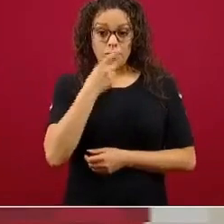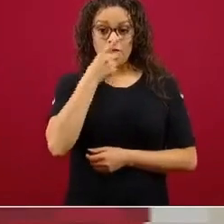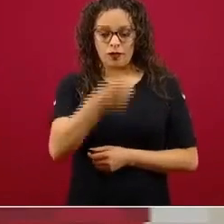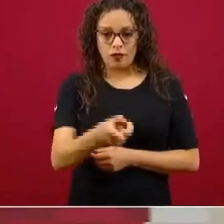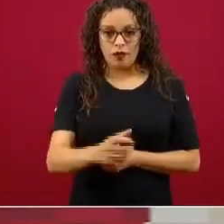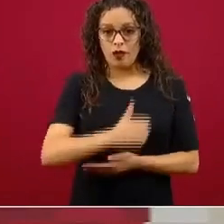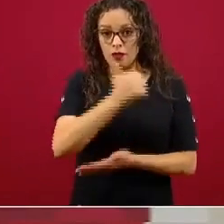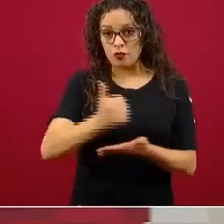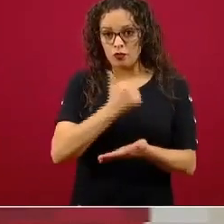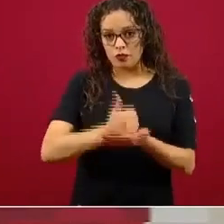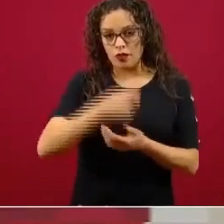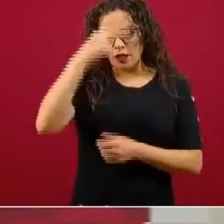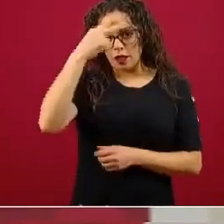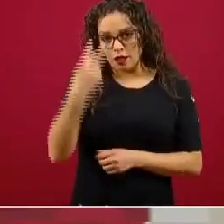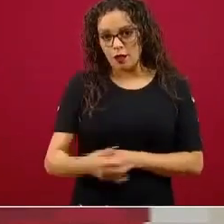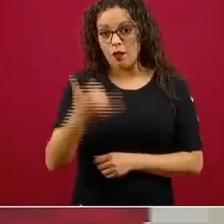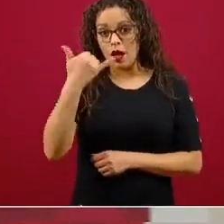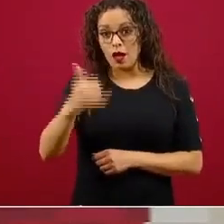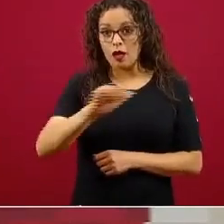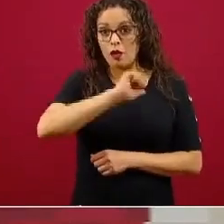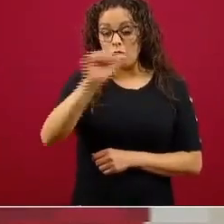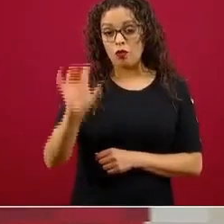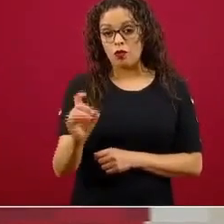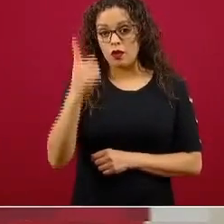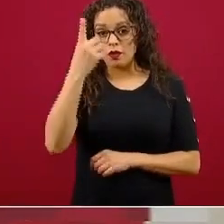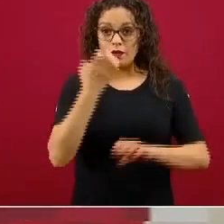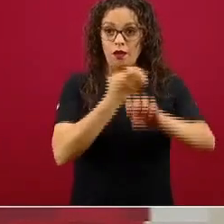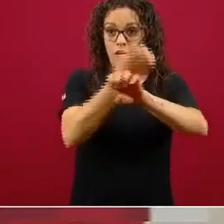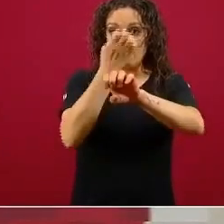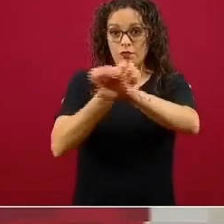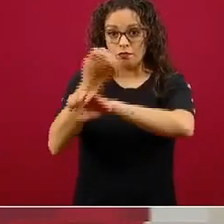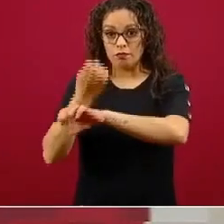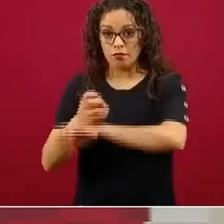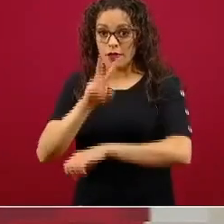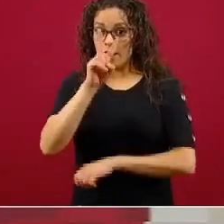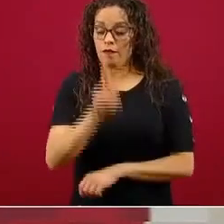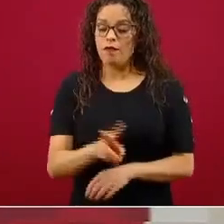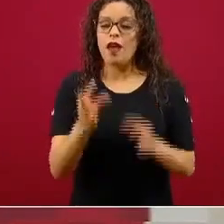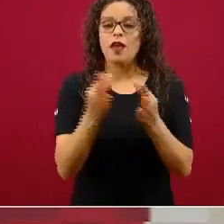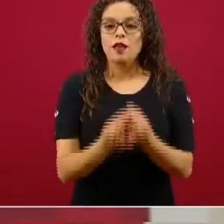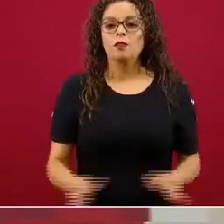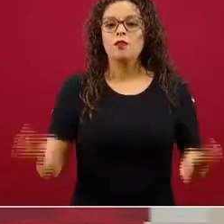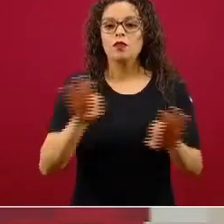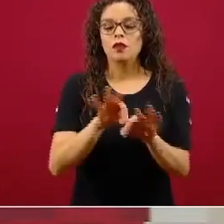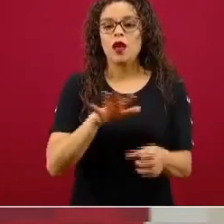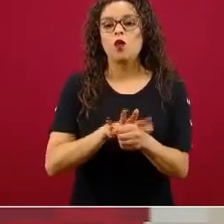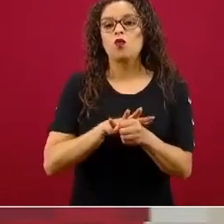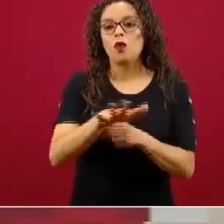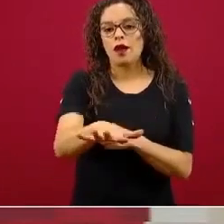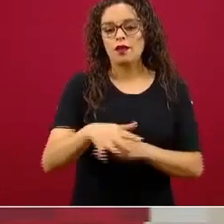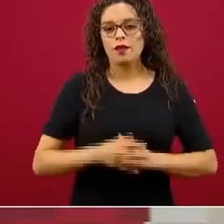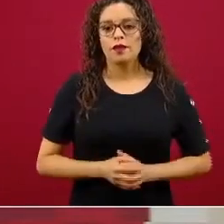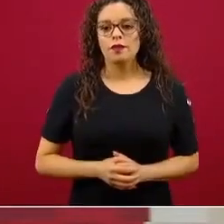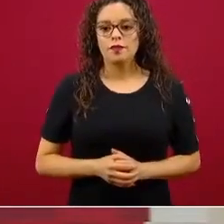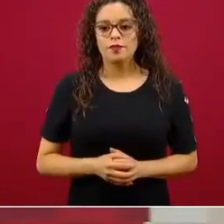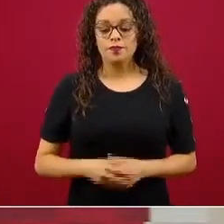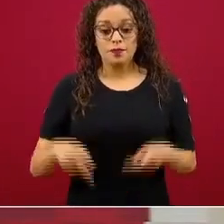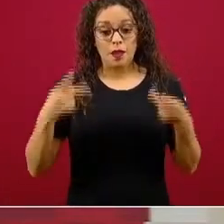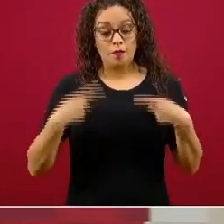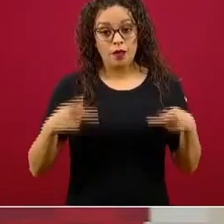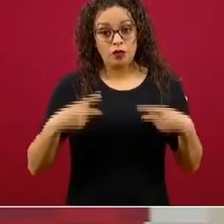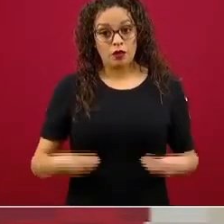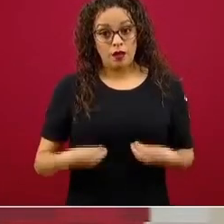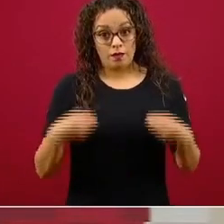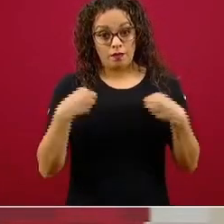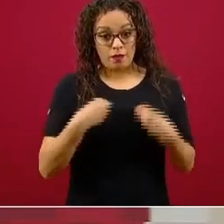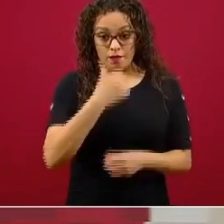de las entidades federativas, las otras 31, es muy importante que la sociedad, los habitantes de cada